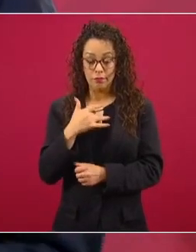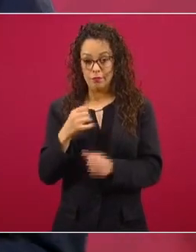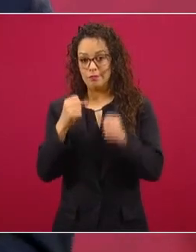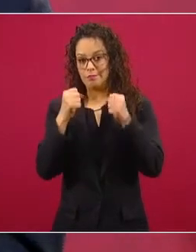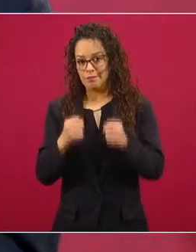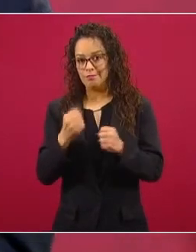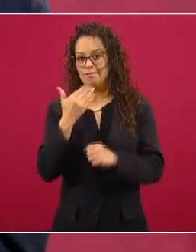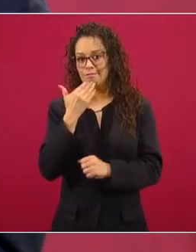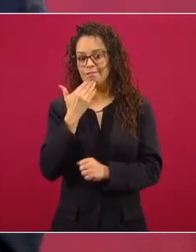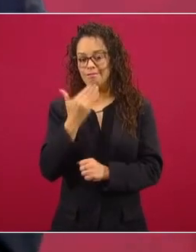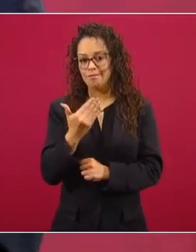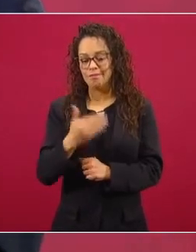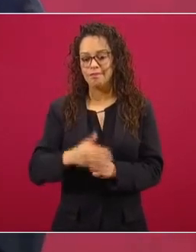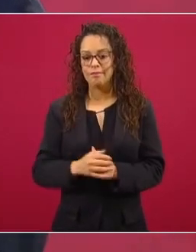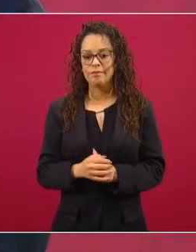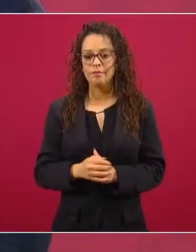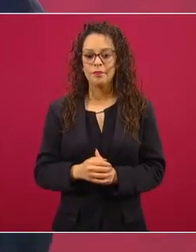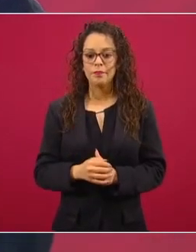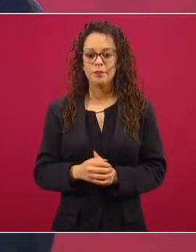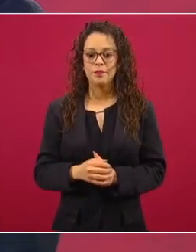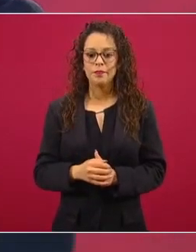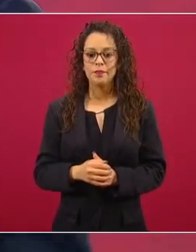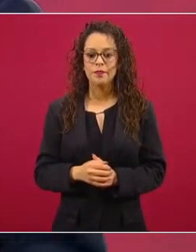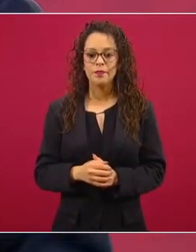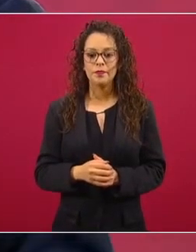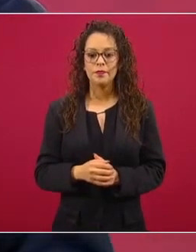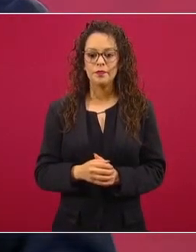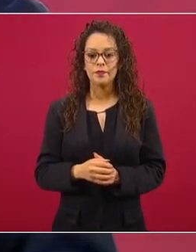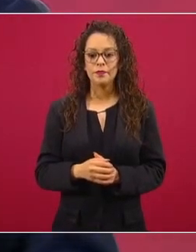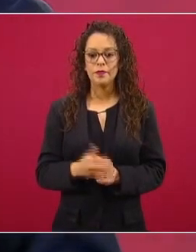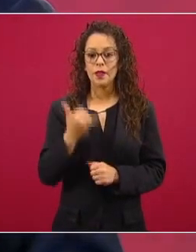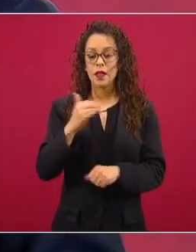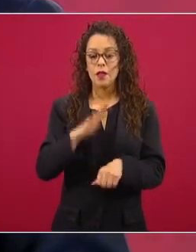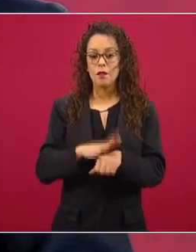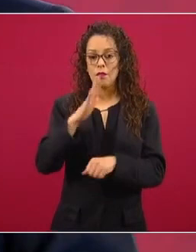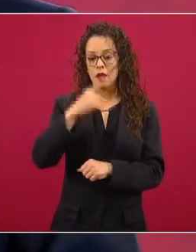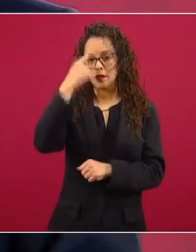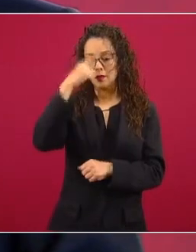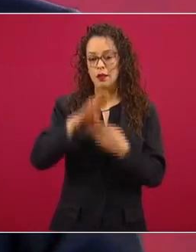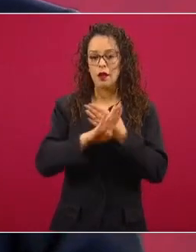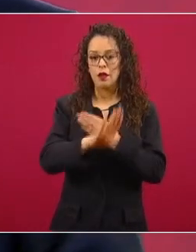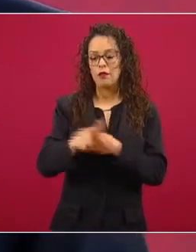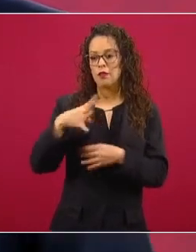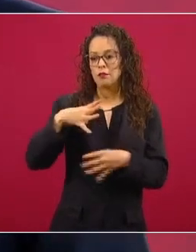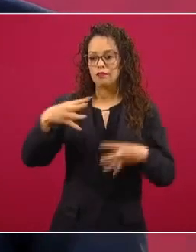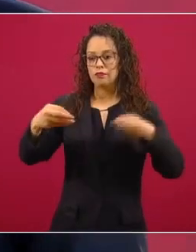sobre todo para no contagiar a nadie.